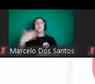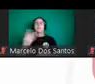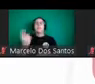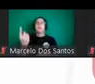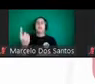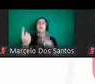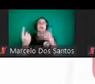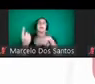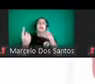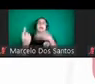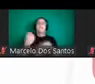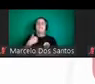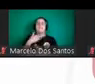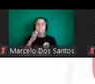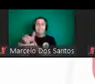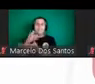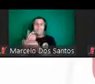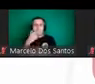tarea.